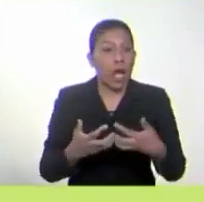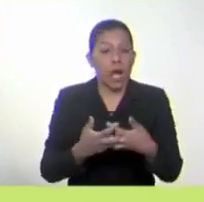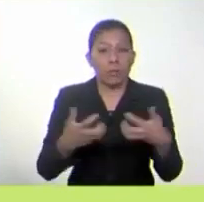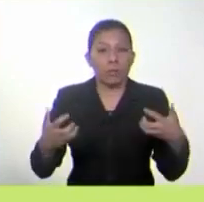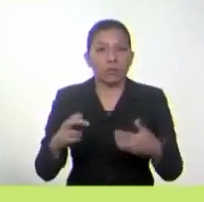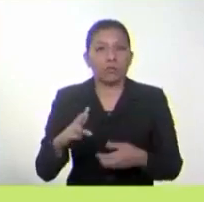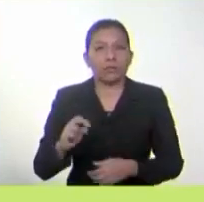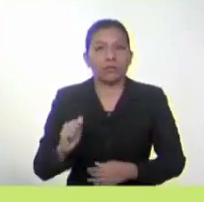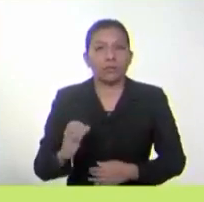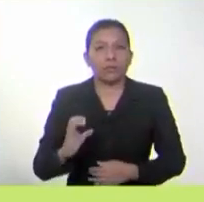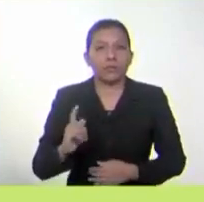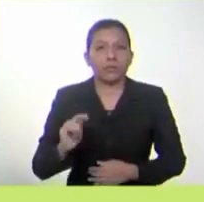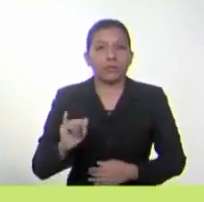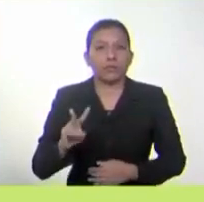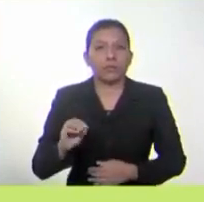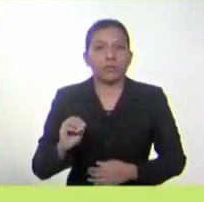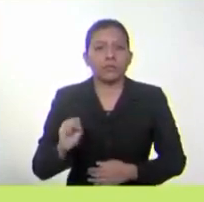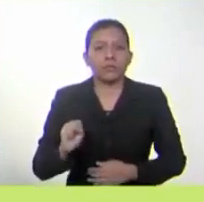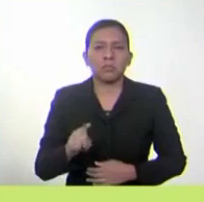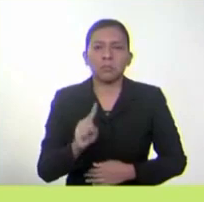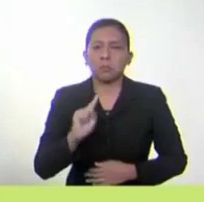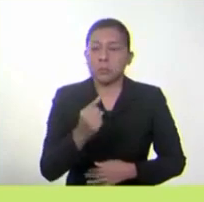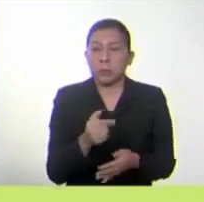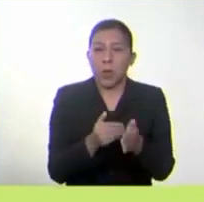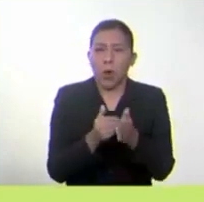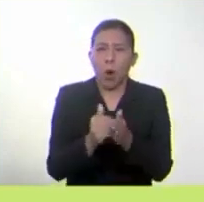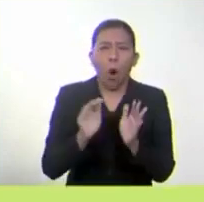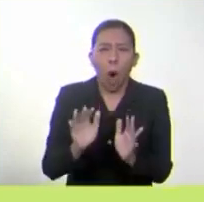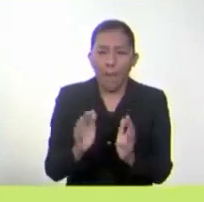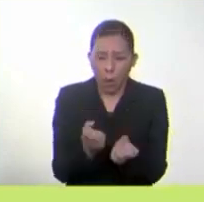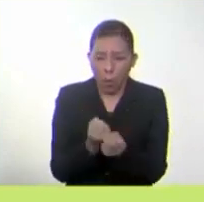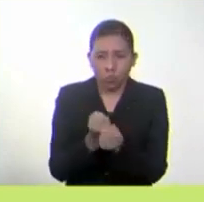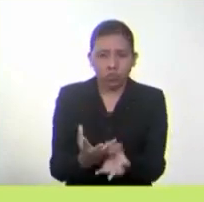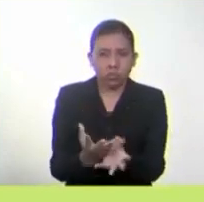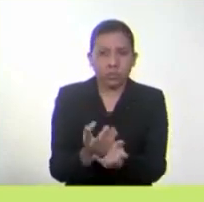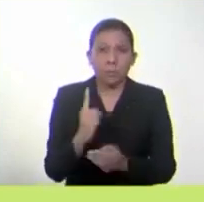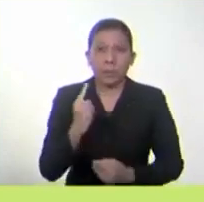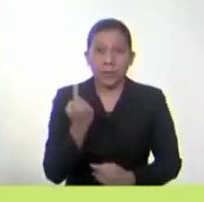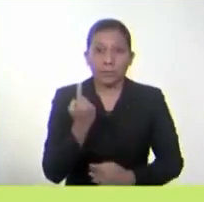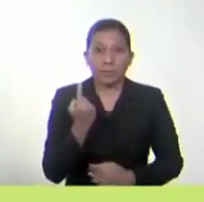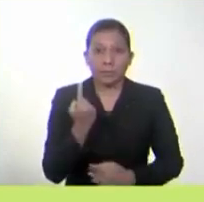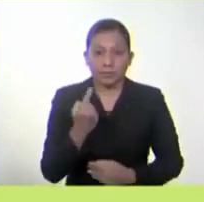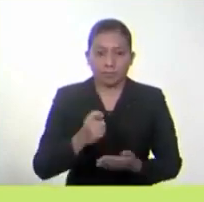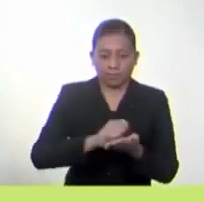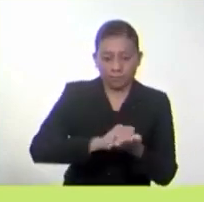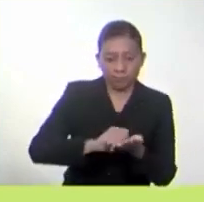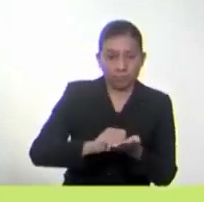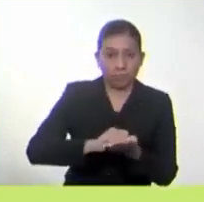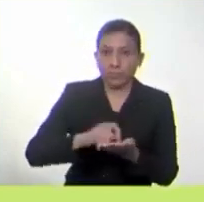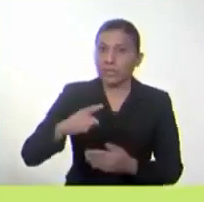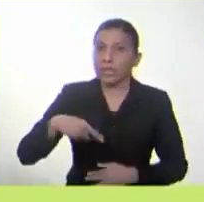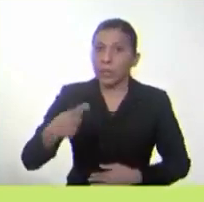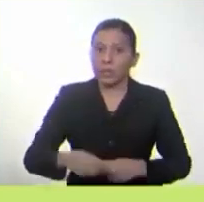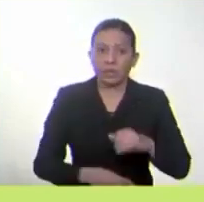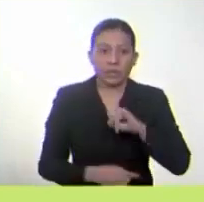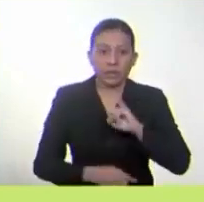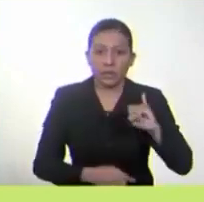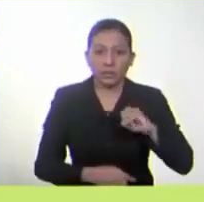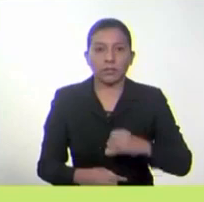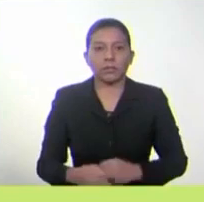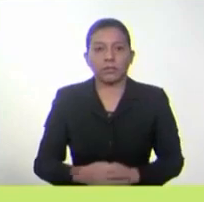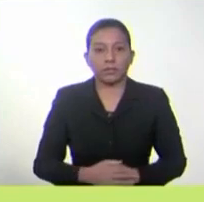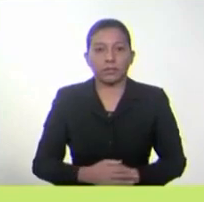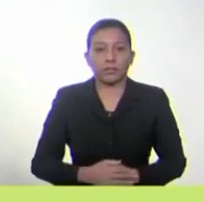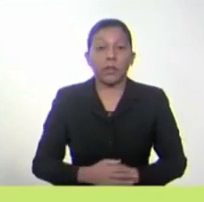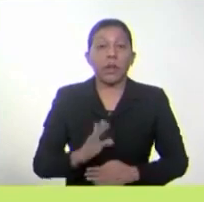reactivos son aquellas sustancias iniciales, las que originan una reacción y se escriben a la izquierda de la flecha. Al contrario,